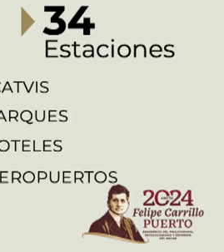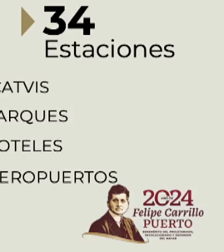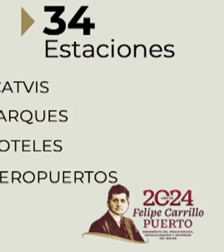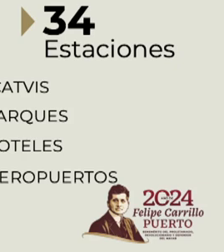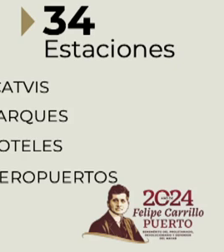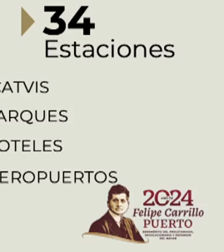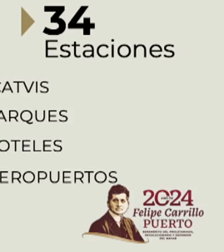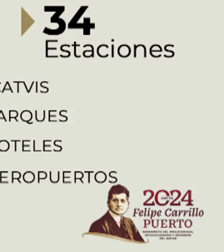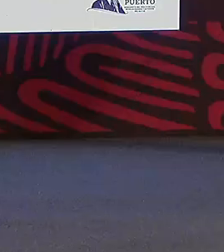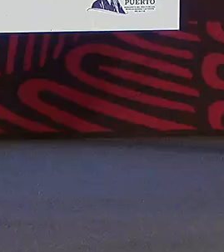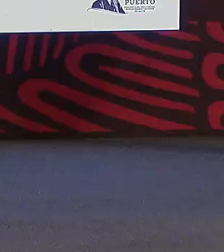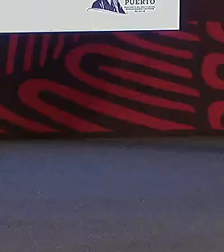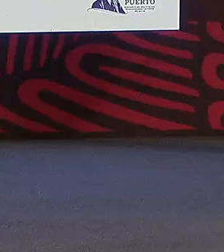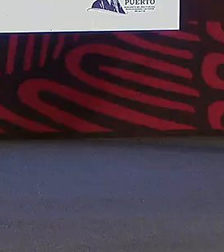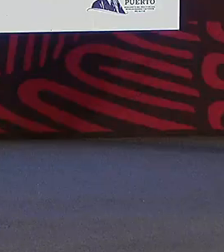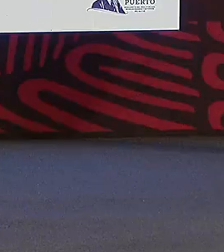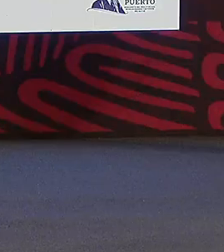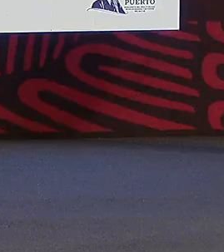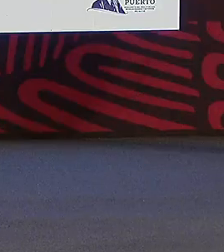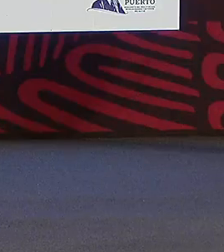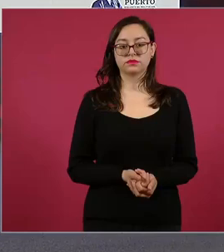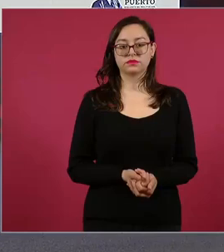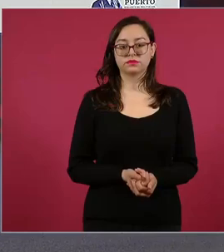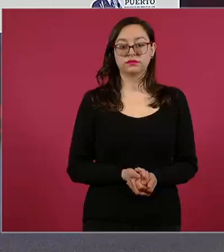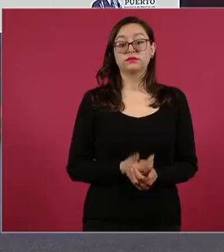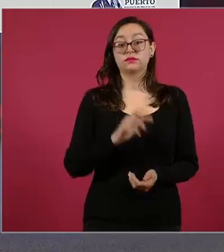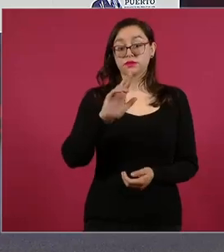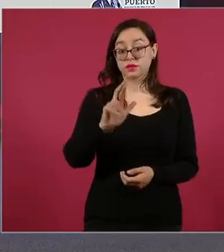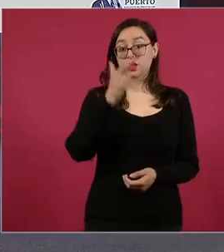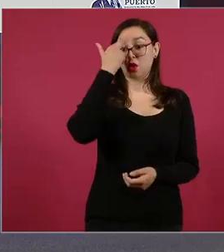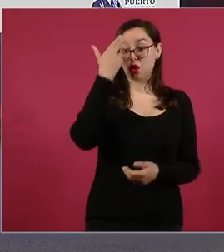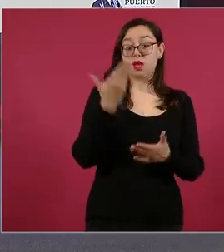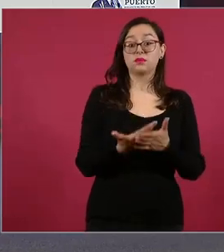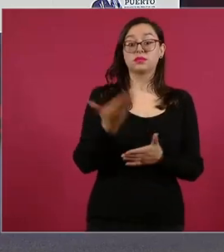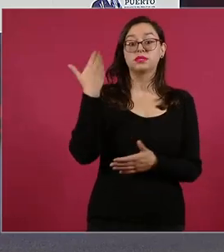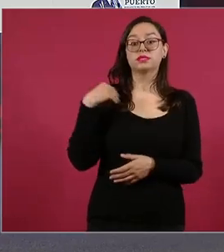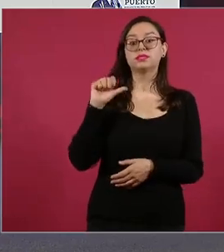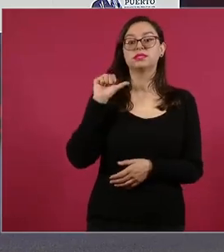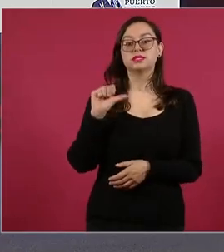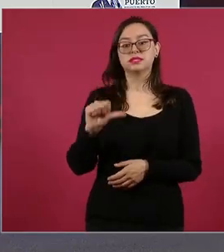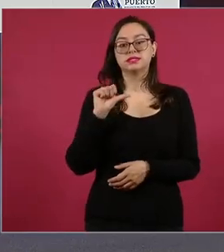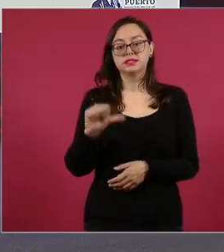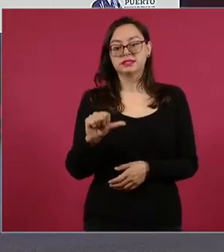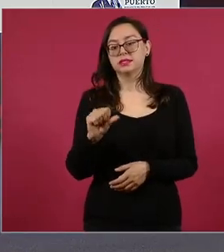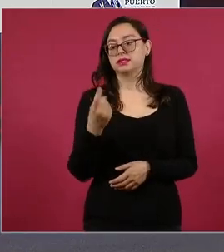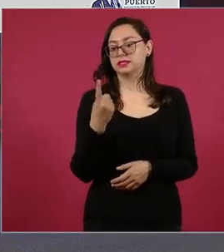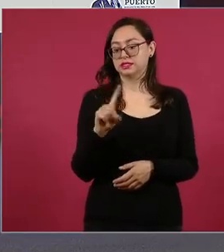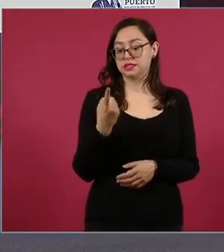que el 16 de diciembre iniciamos de Campeche a Cancún y de Cancún a Campeche. El 1 de enero empezamos el